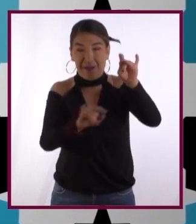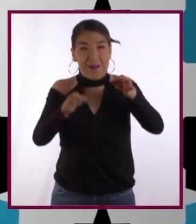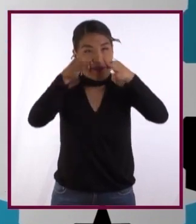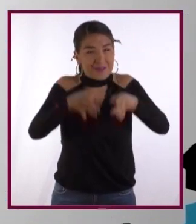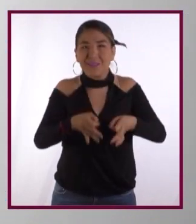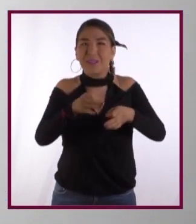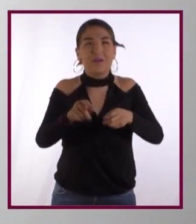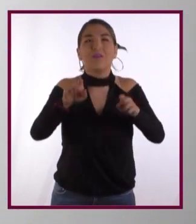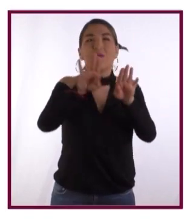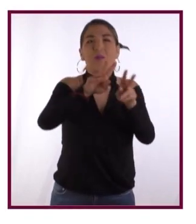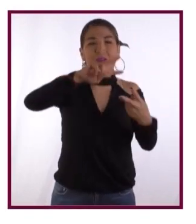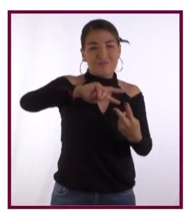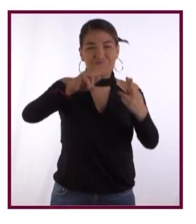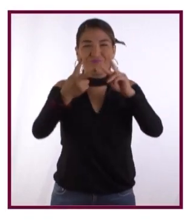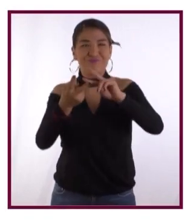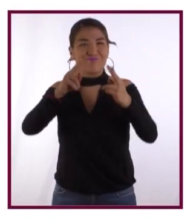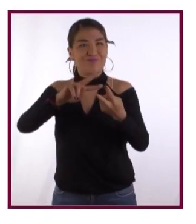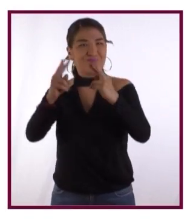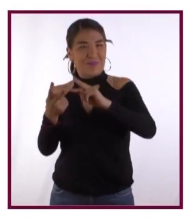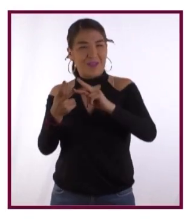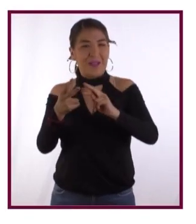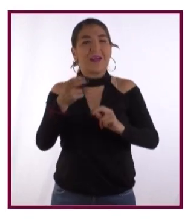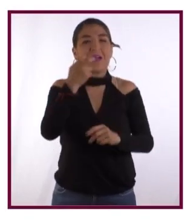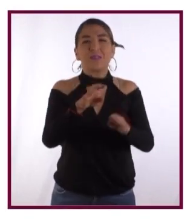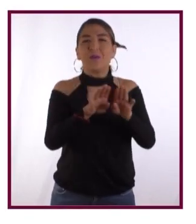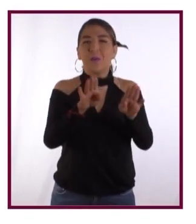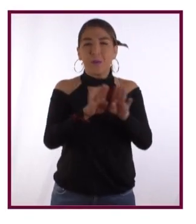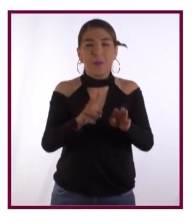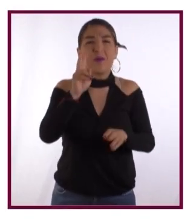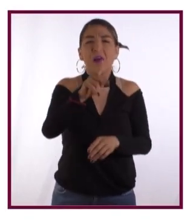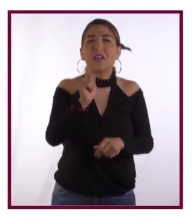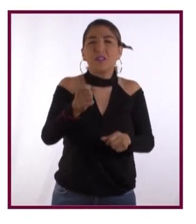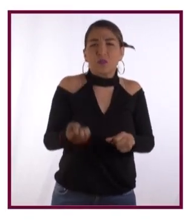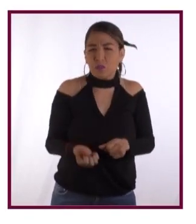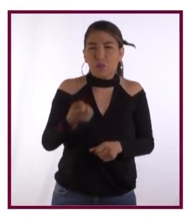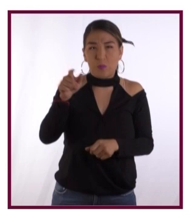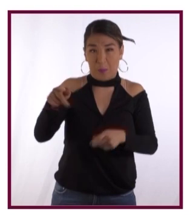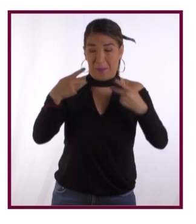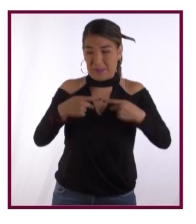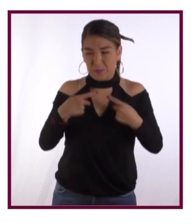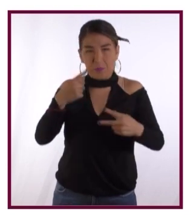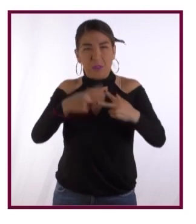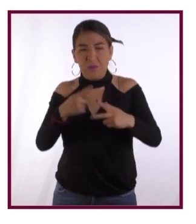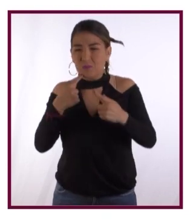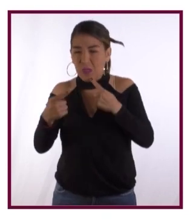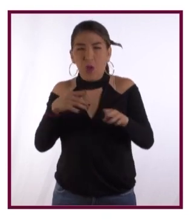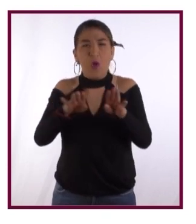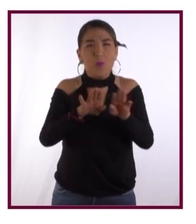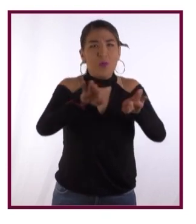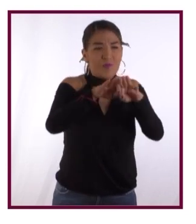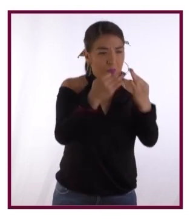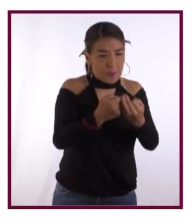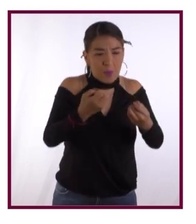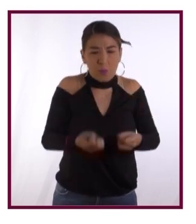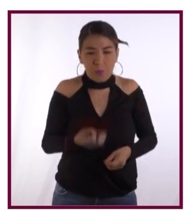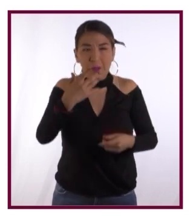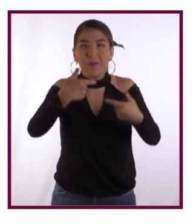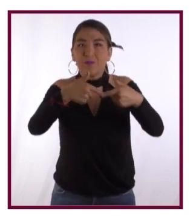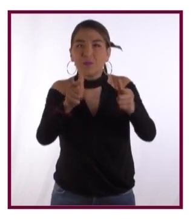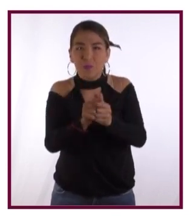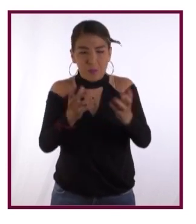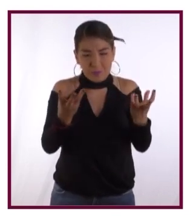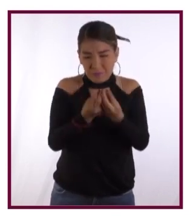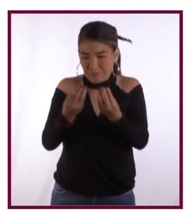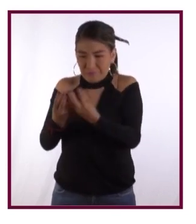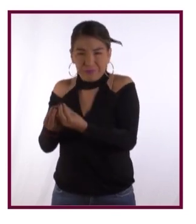o una simetría. Los matemáticos se han preguntado si existe un número mínimo de figuras geométricas que puedan conformar